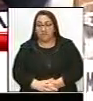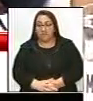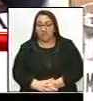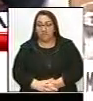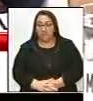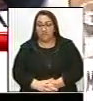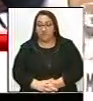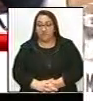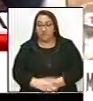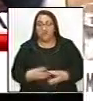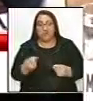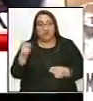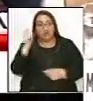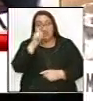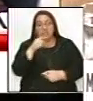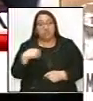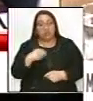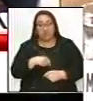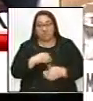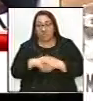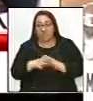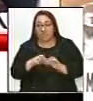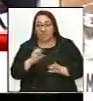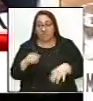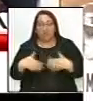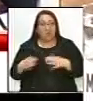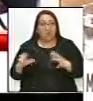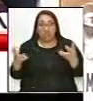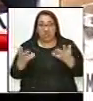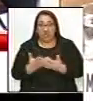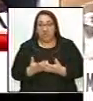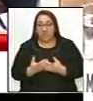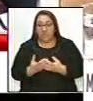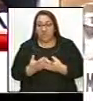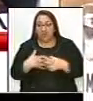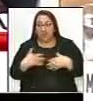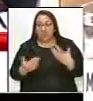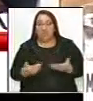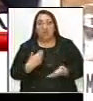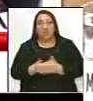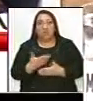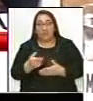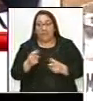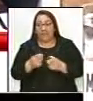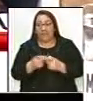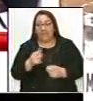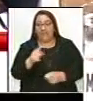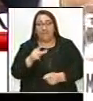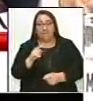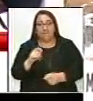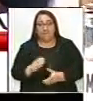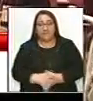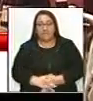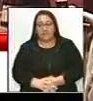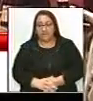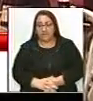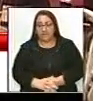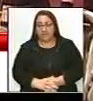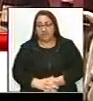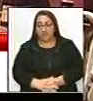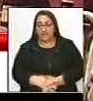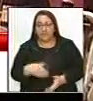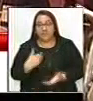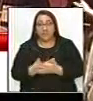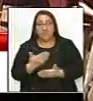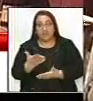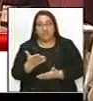ser bastante difícil que nosotros en el Pleno ya logremos el consenso. Yo podría proponer, sí, congresista Alcorta. Presidenta, propongo a ver